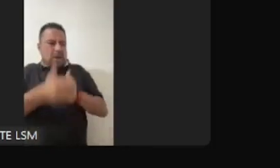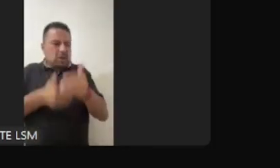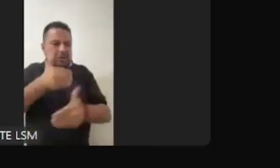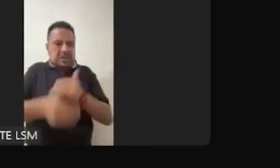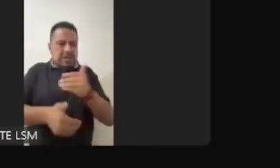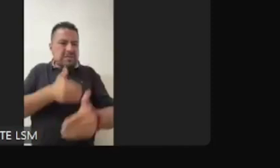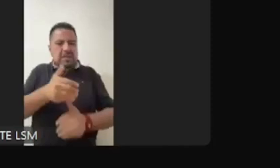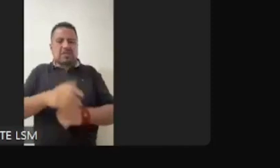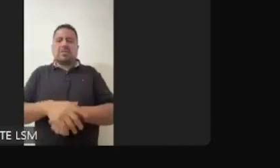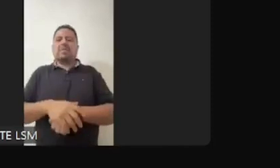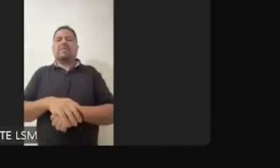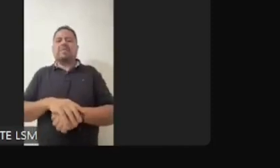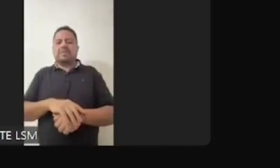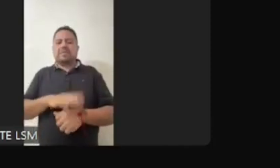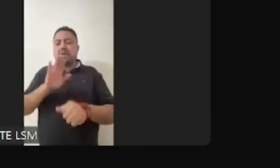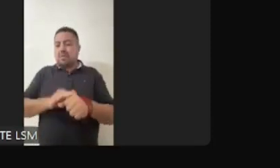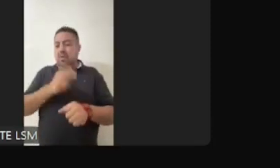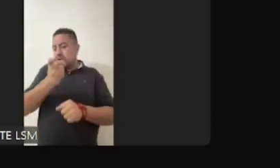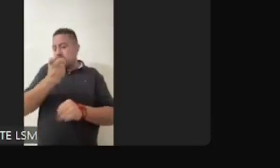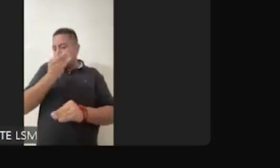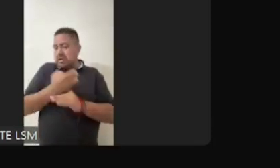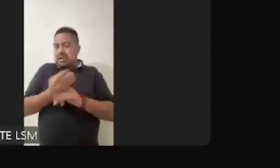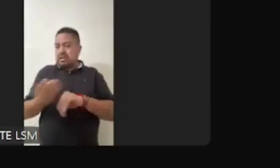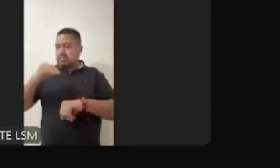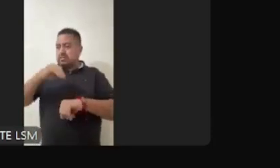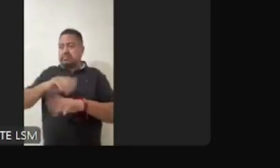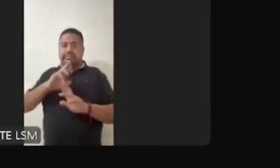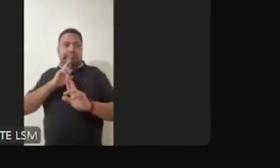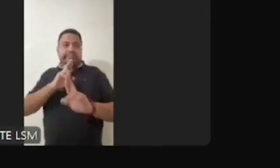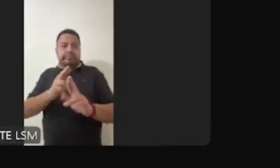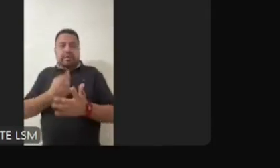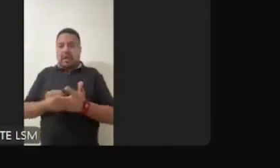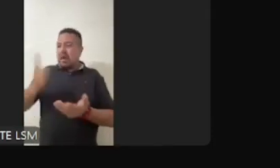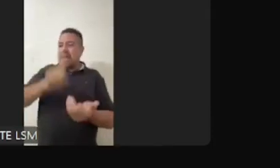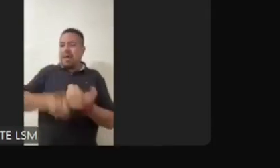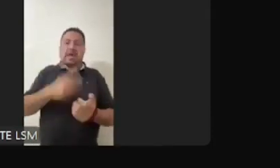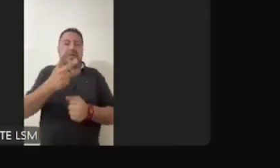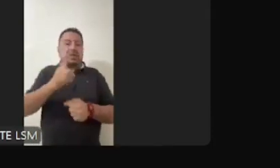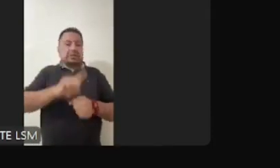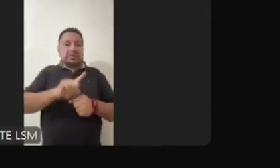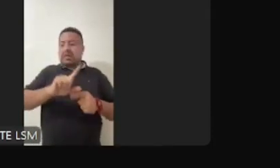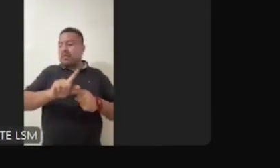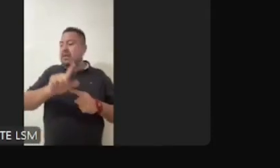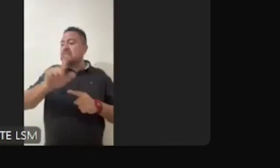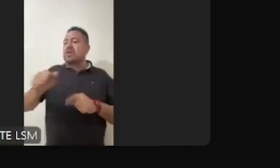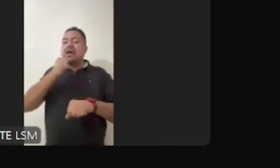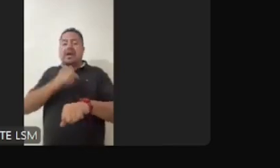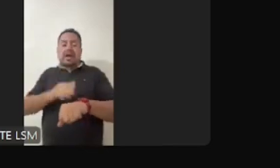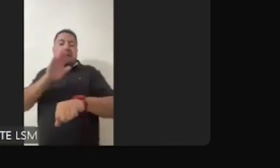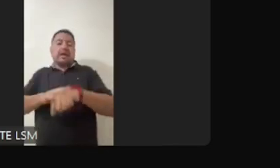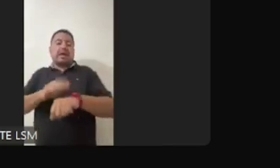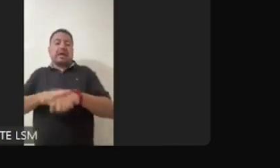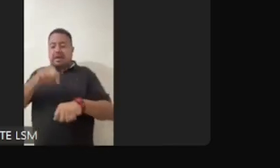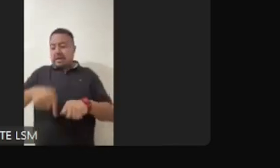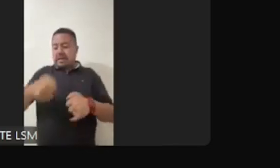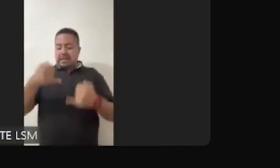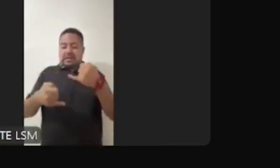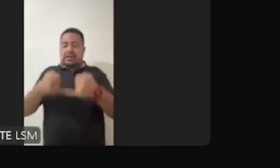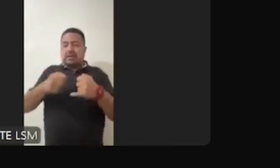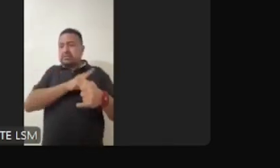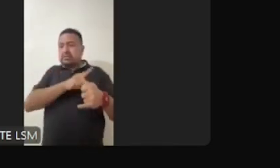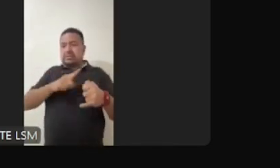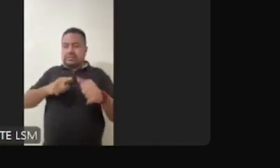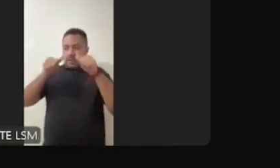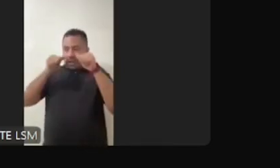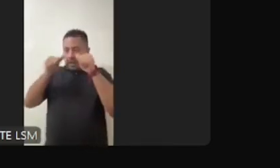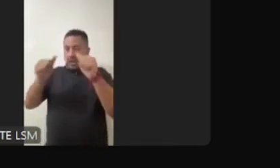procedimiento por lo que una vez emitida la resolución dentro de los tres días siguientes informará este tribunal sobre su cumplimiento bajo el